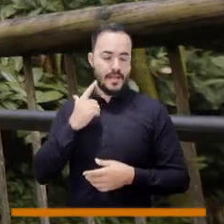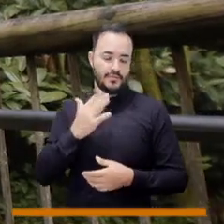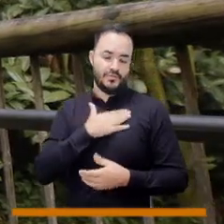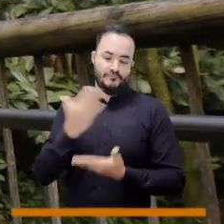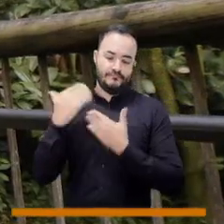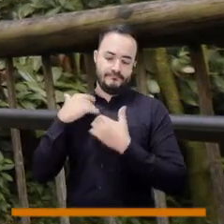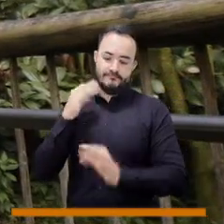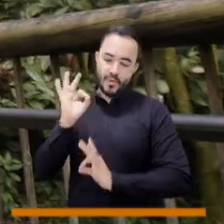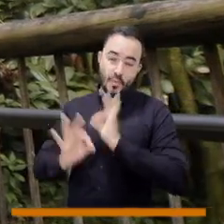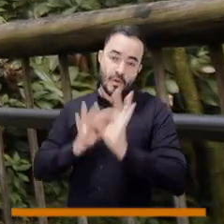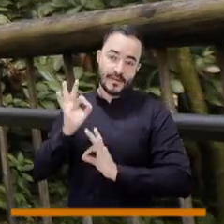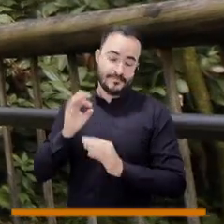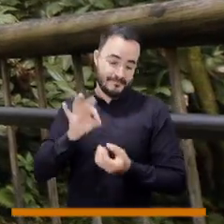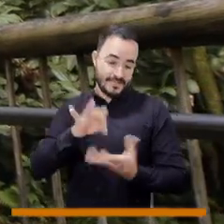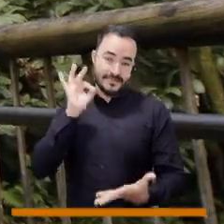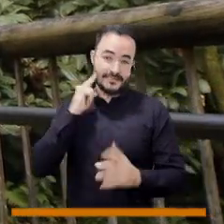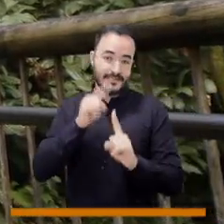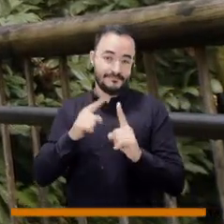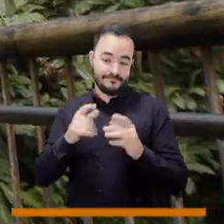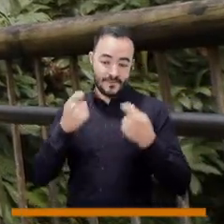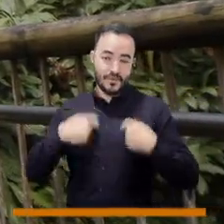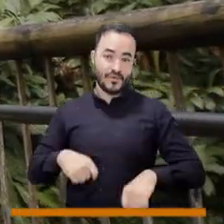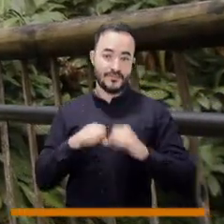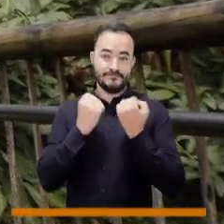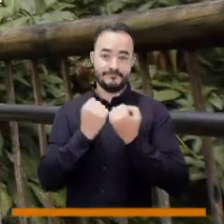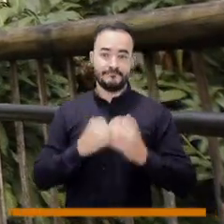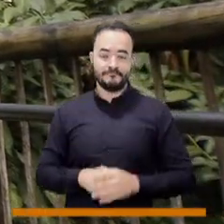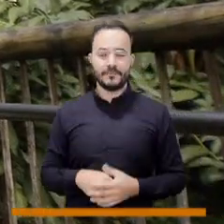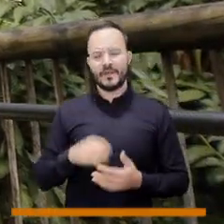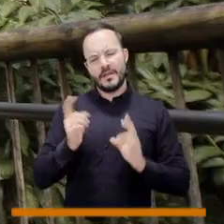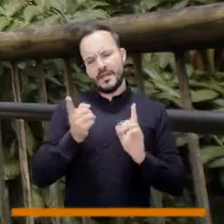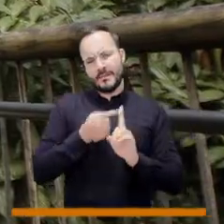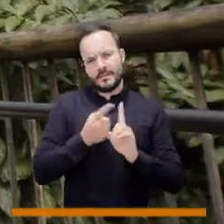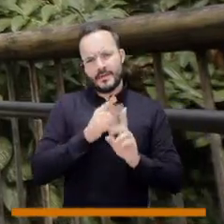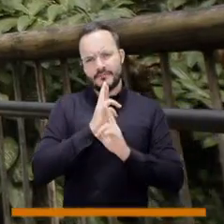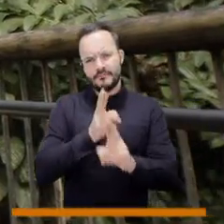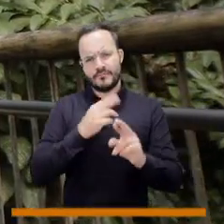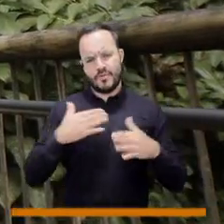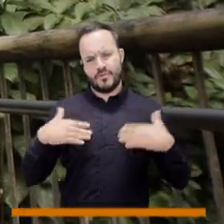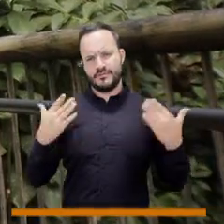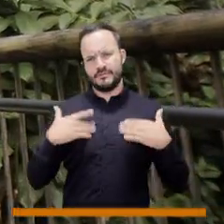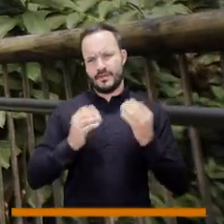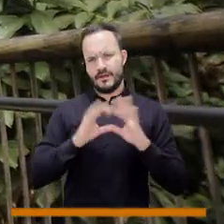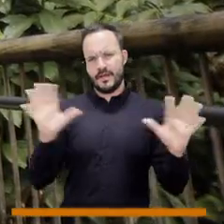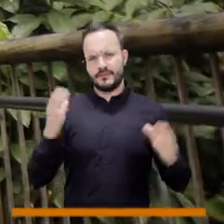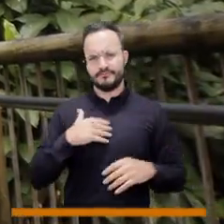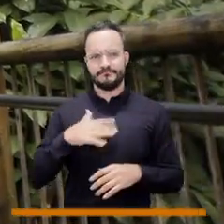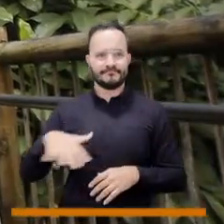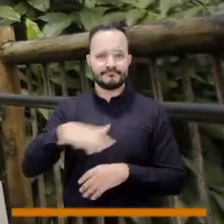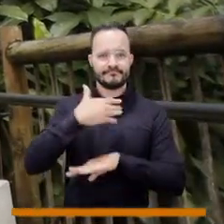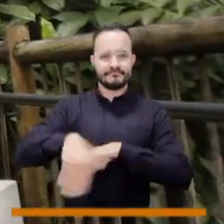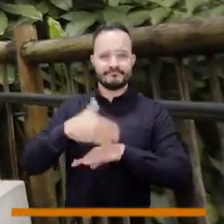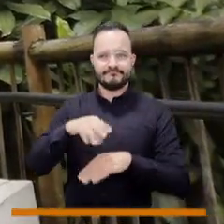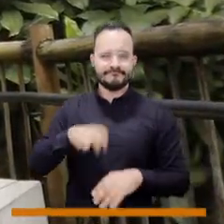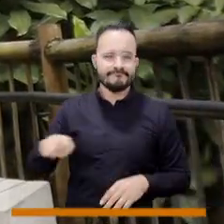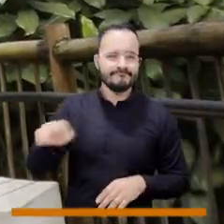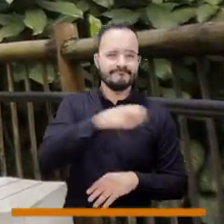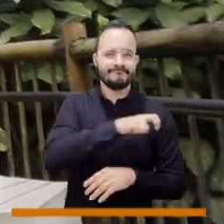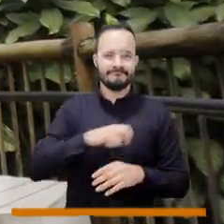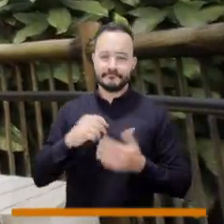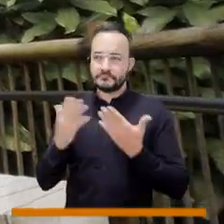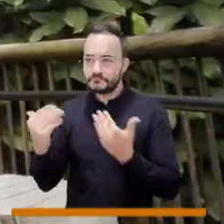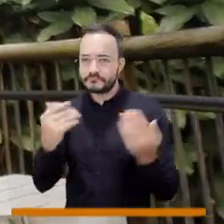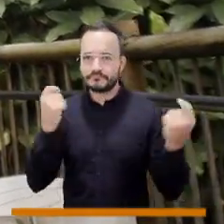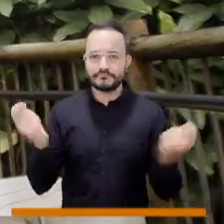concejal. No, pues primero muy contentos porque siempre es bueno salir a las calles, recorrer, vivir también la energía, que lo hacemos permanentemente,